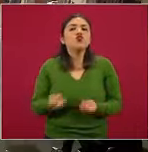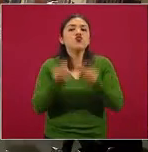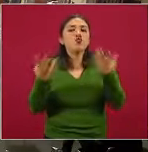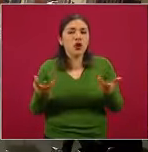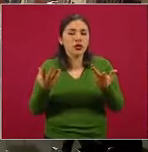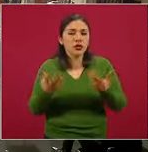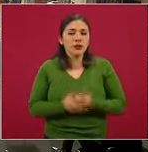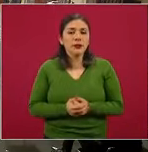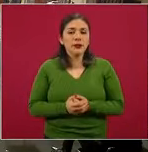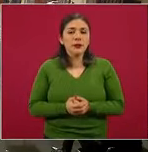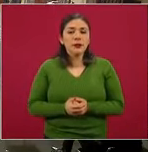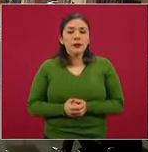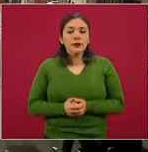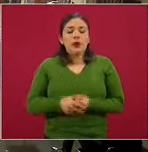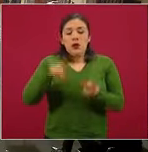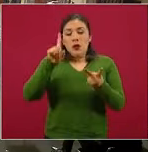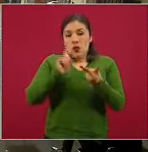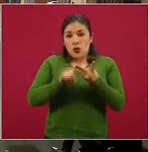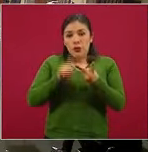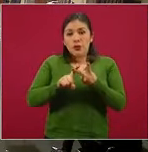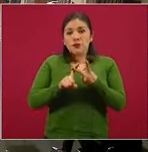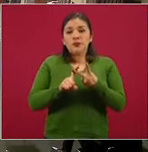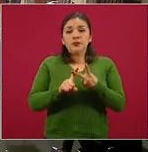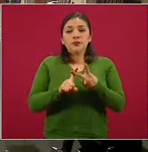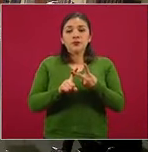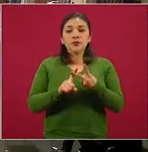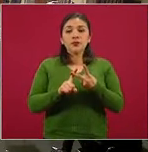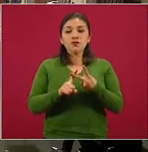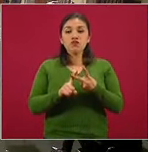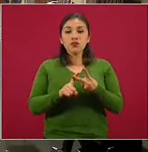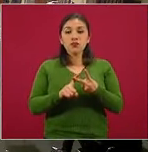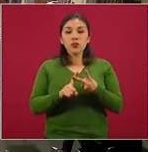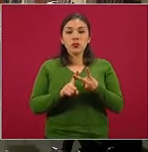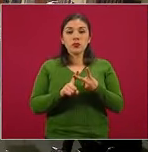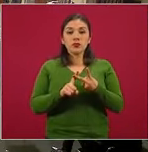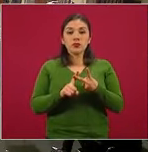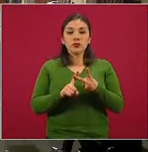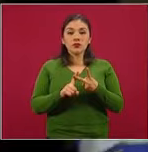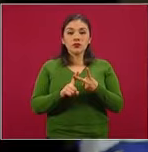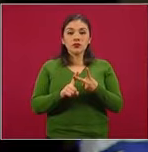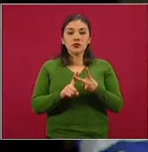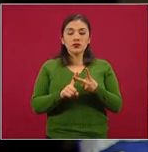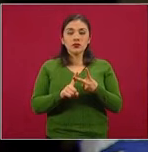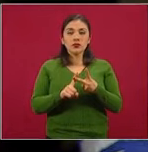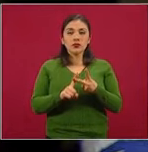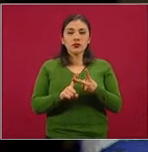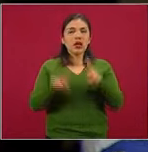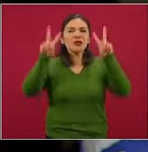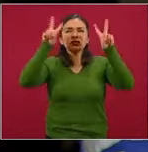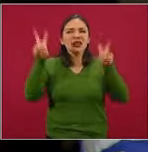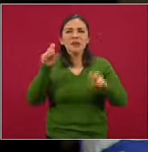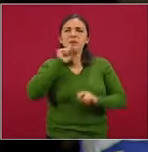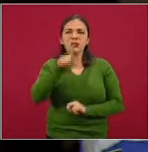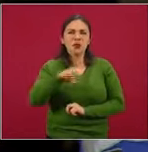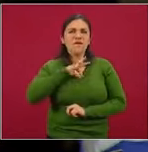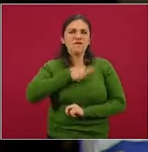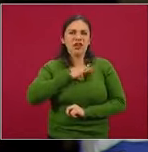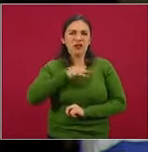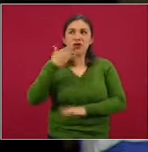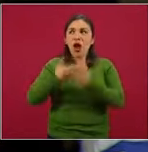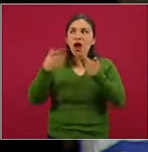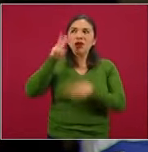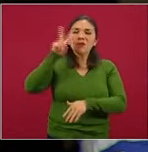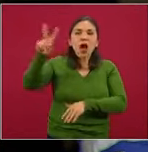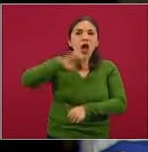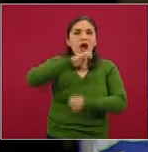la pandemia. Y una segunda relacionada con lo que este asunto del virus ahora en Europa,